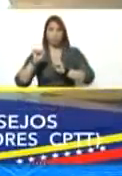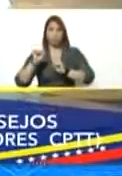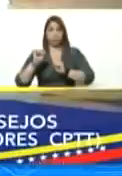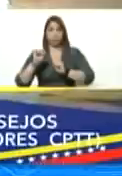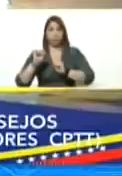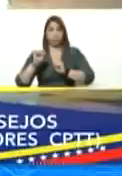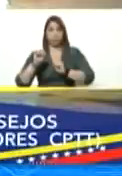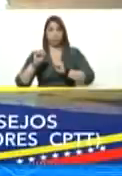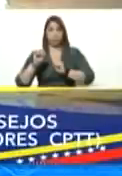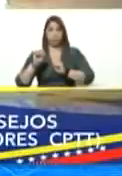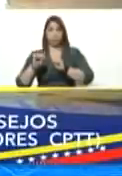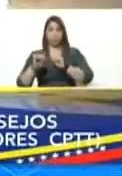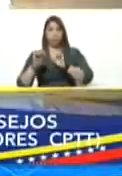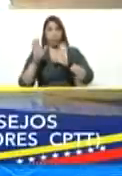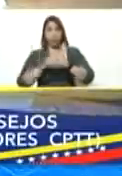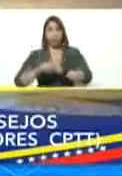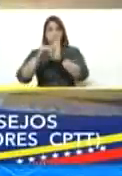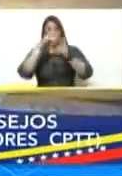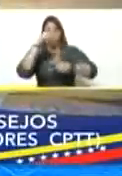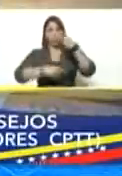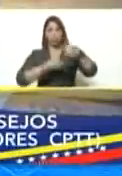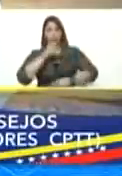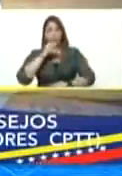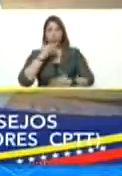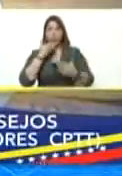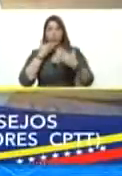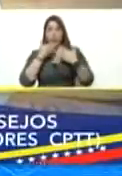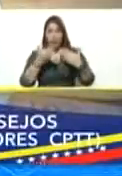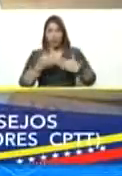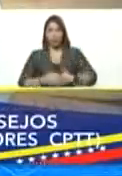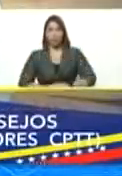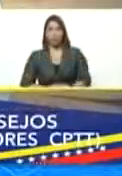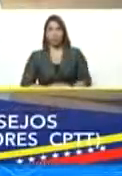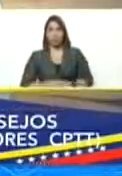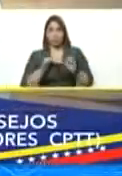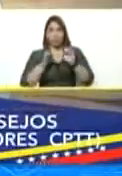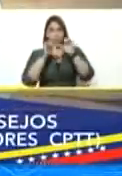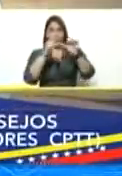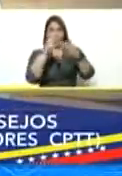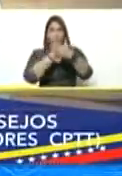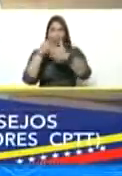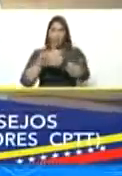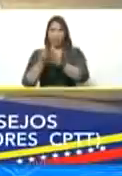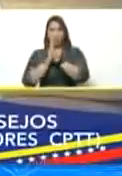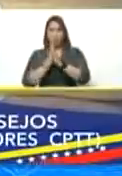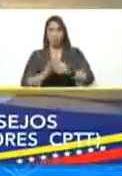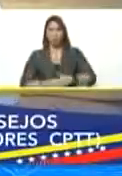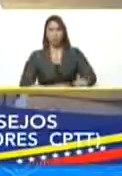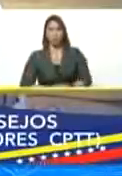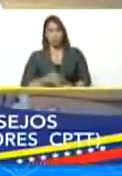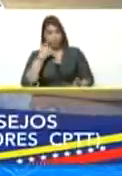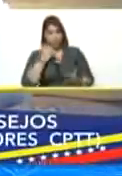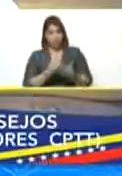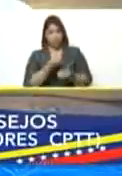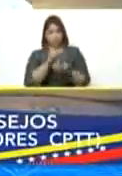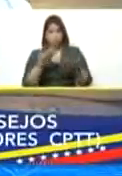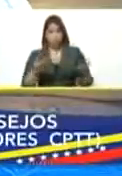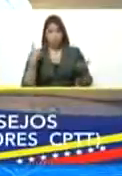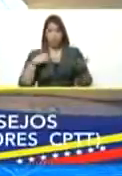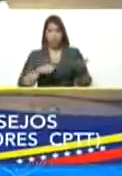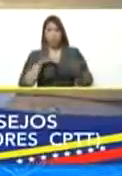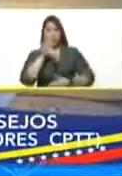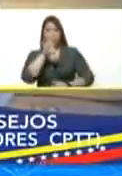fuga de la producción. Muchas gracias, coronel Mora. Continúen en batalla, gracias. Pues. Fíjense ustedes, tenemos en el